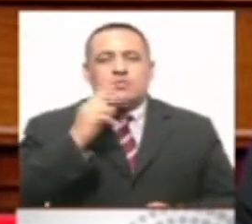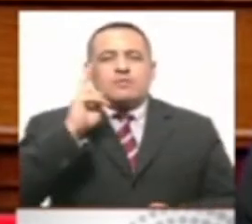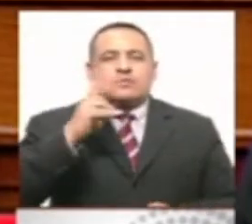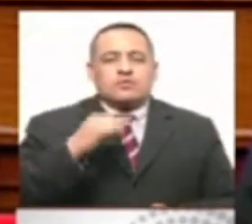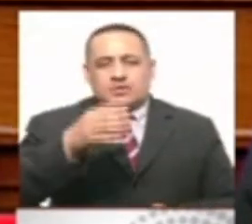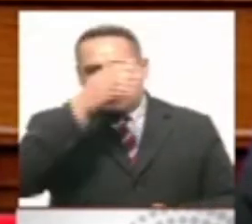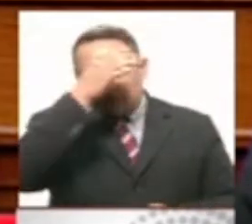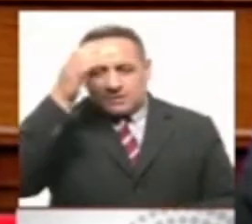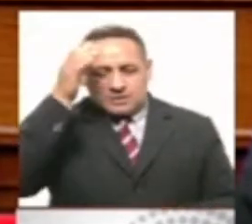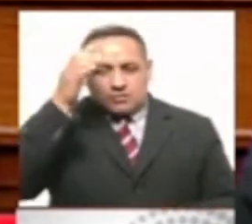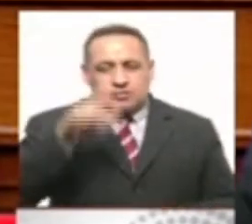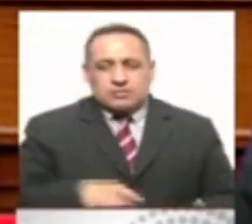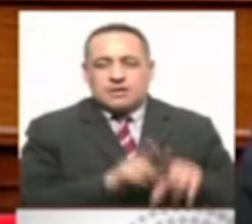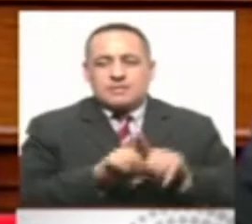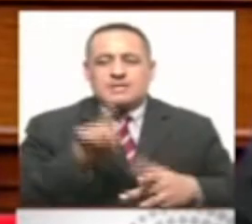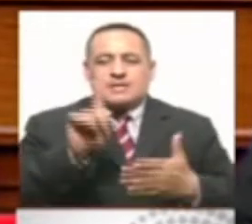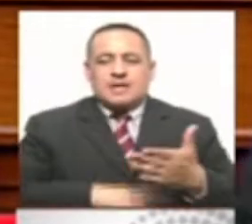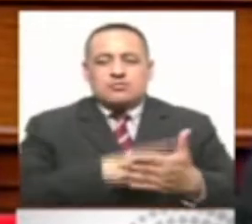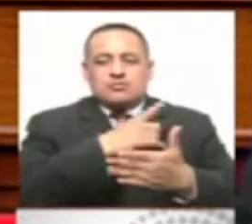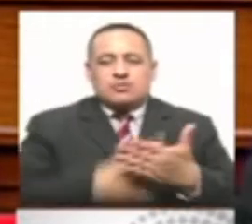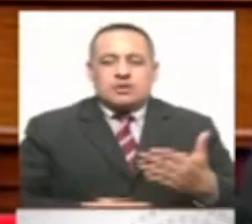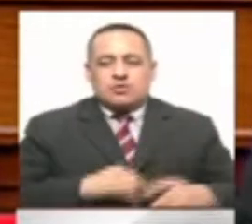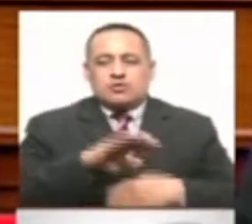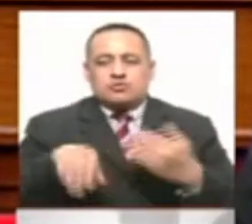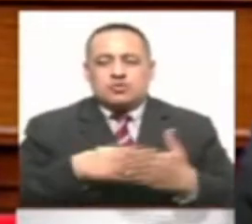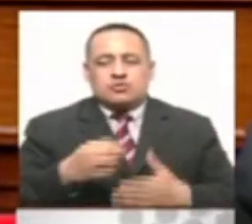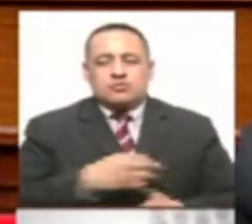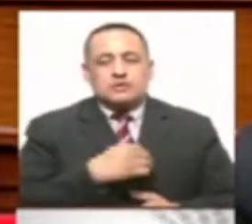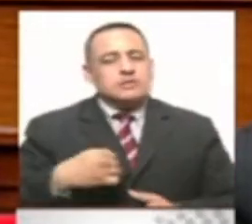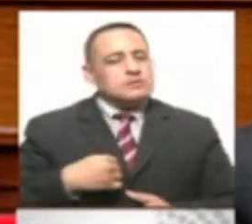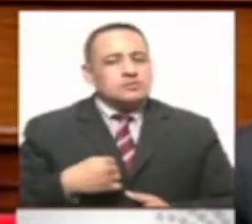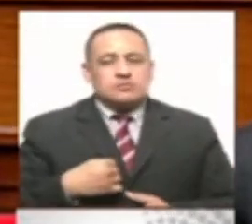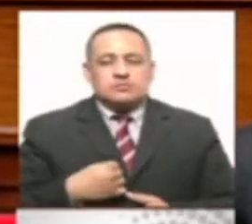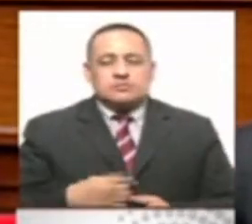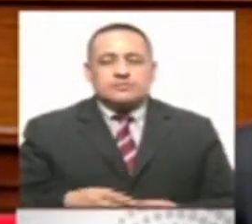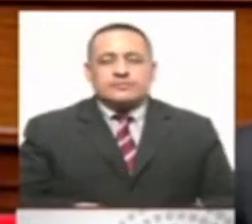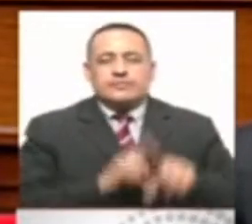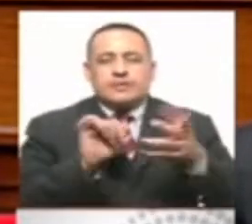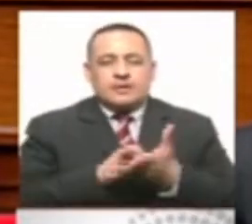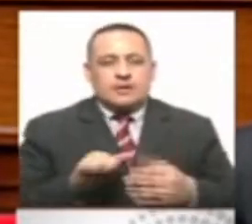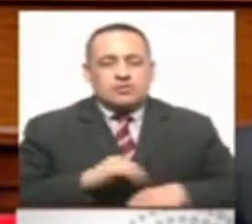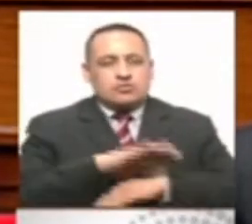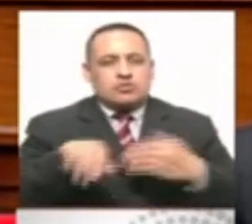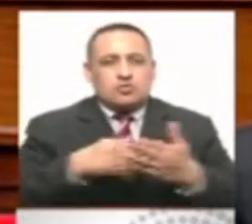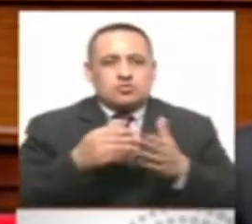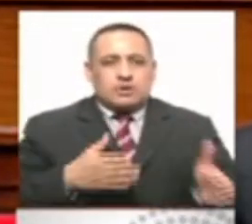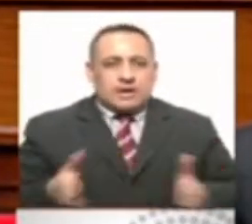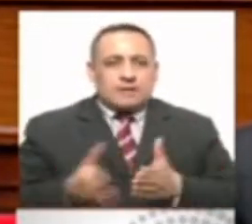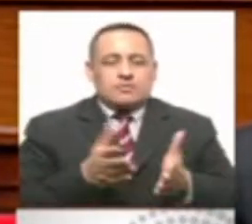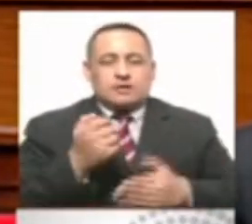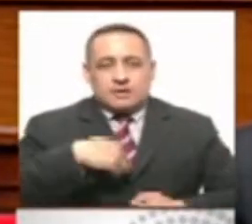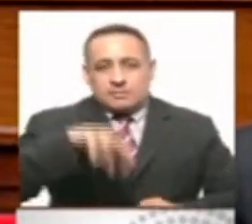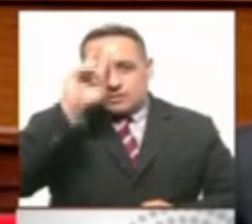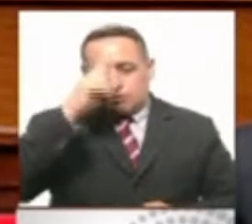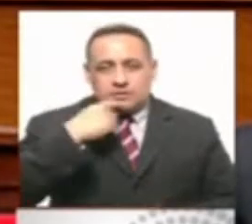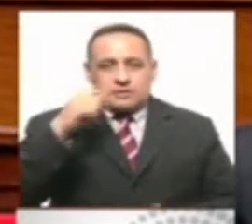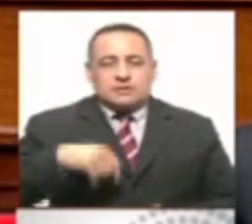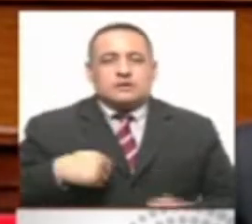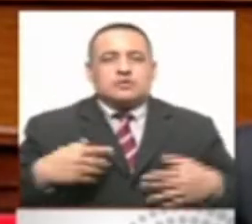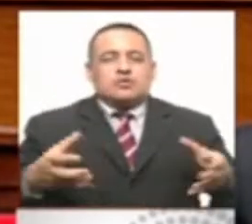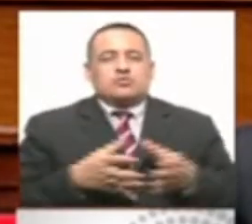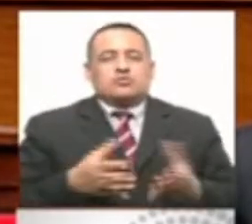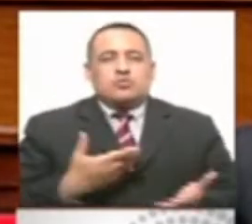Castillo, delegitimizando a sus ministros. En una coyuntura donde el país demanda de nosotros